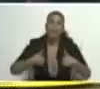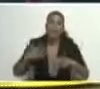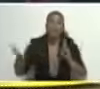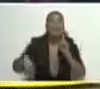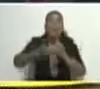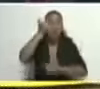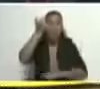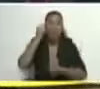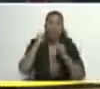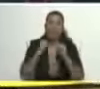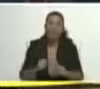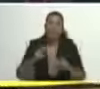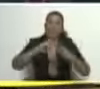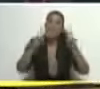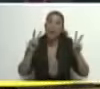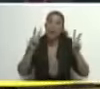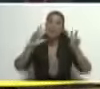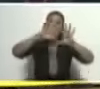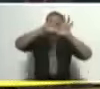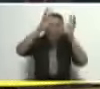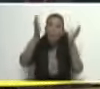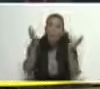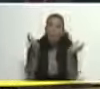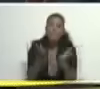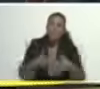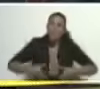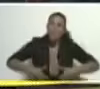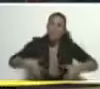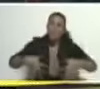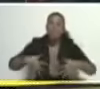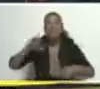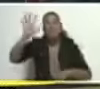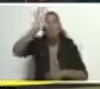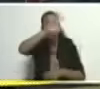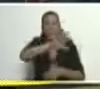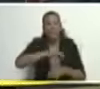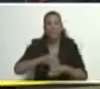lograr la paz hemisférica y la prosperidad de la región.